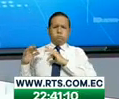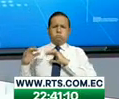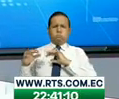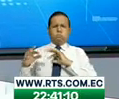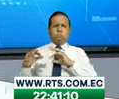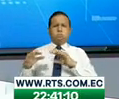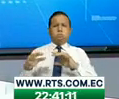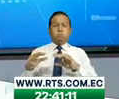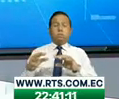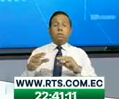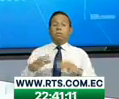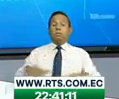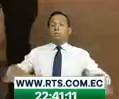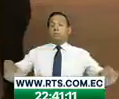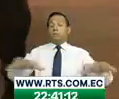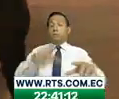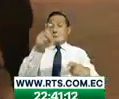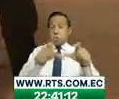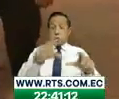la redada. Veamos.